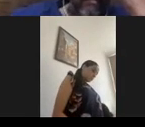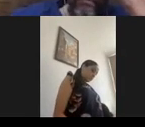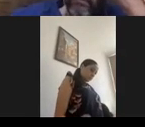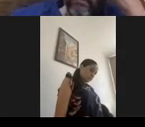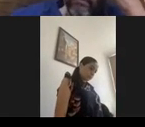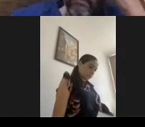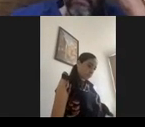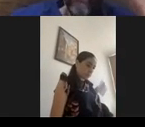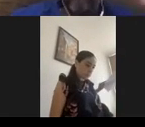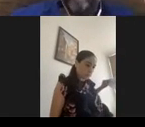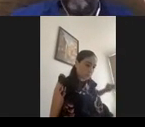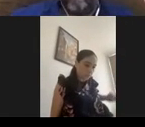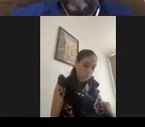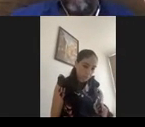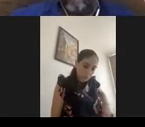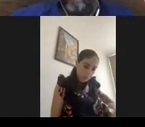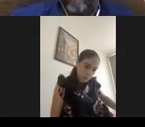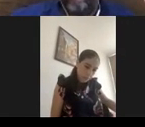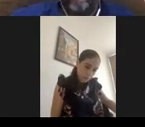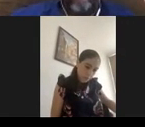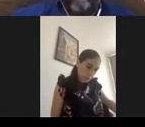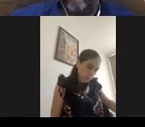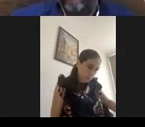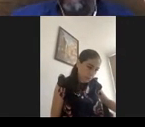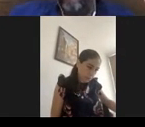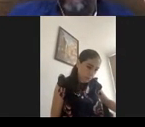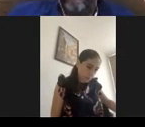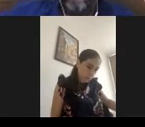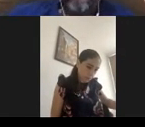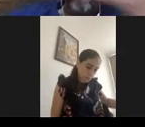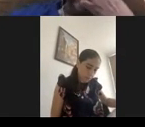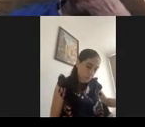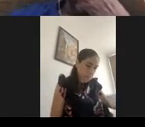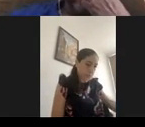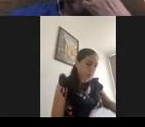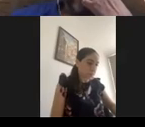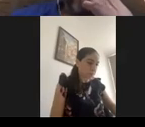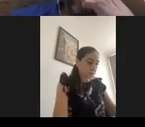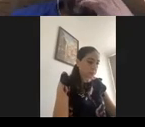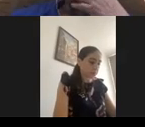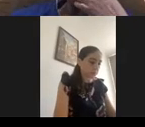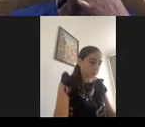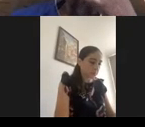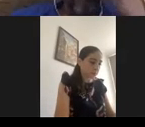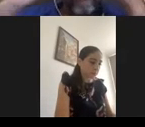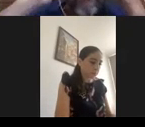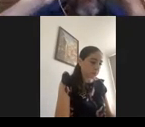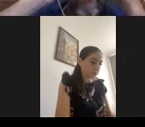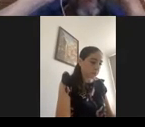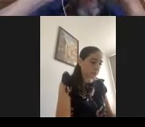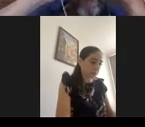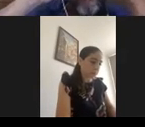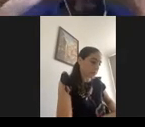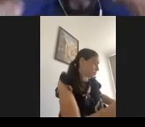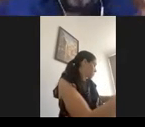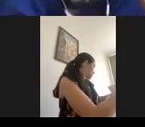para qué? Para seguir fomentando que esta tradición o este uso, tanto uso que le da la gente en las delegaciones, se siga